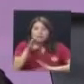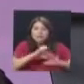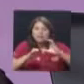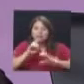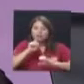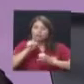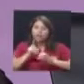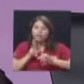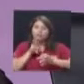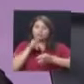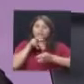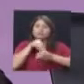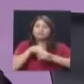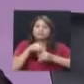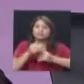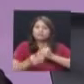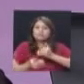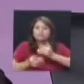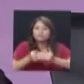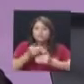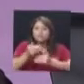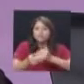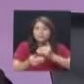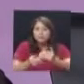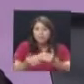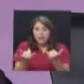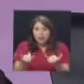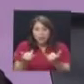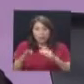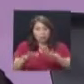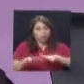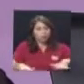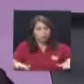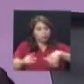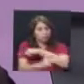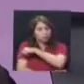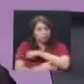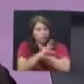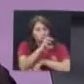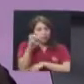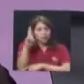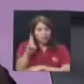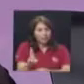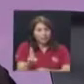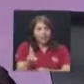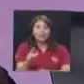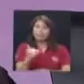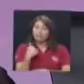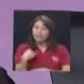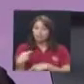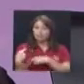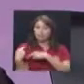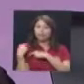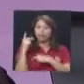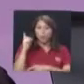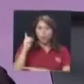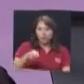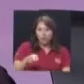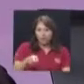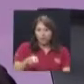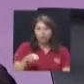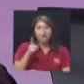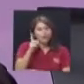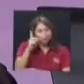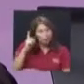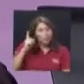esta posibilidad que tiene el estado costarricense como obligación así pues una obligación